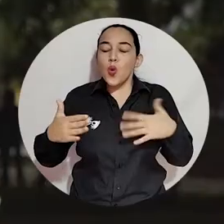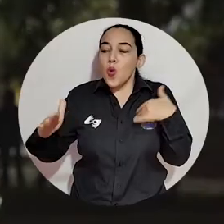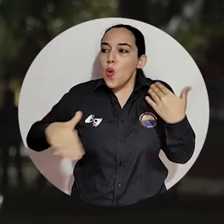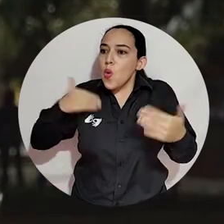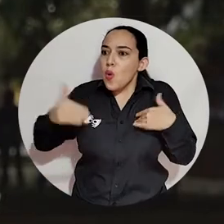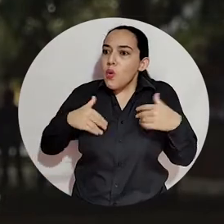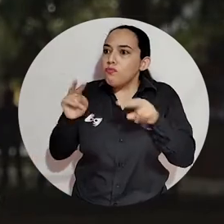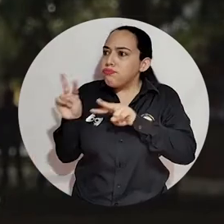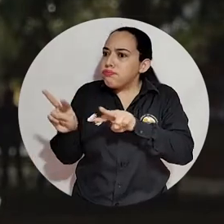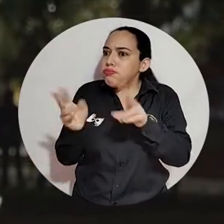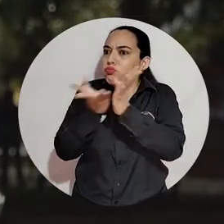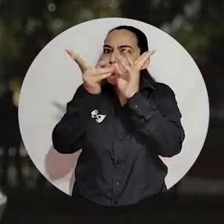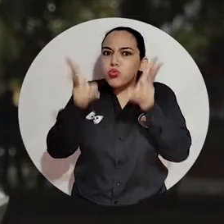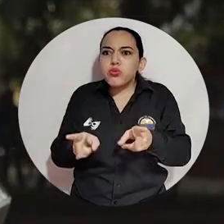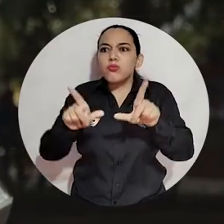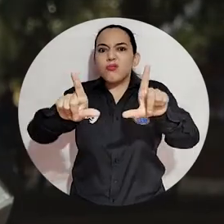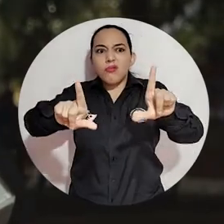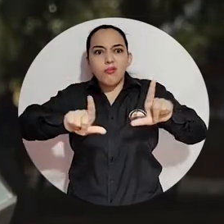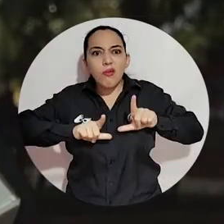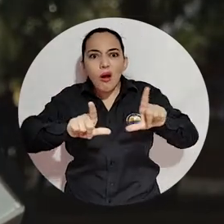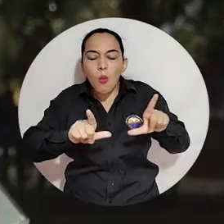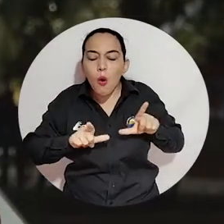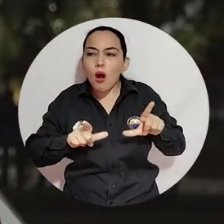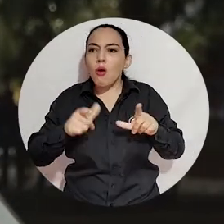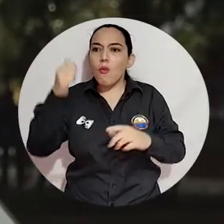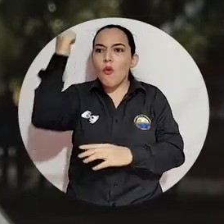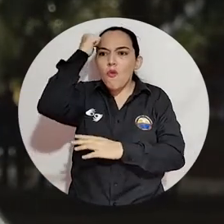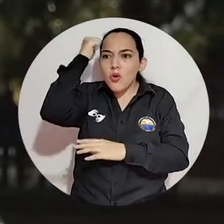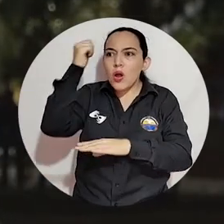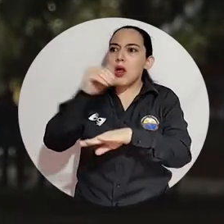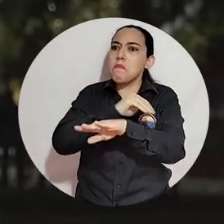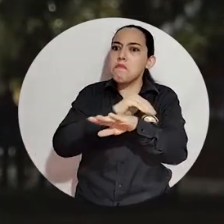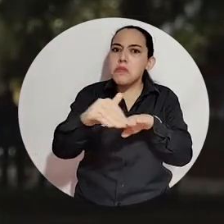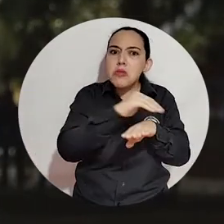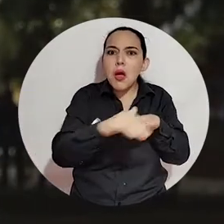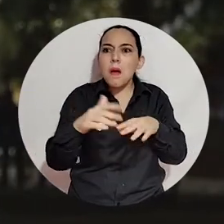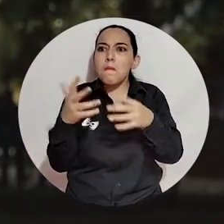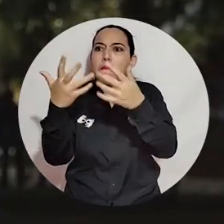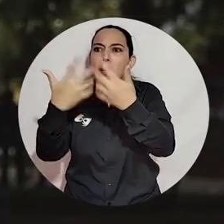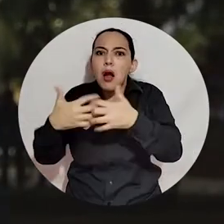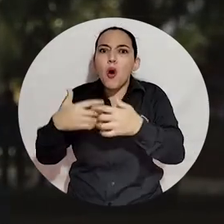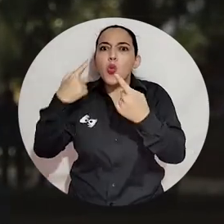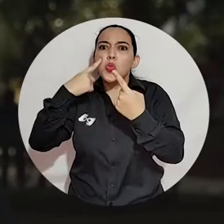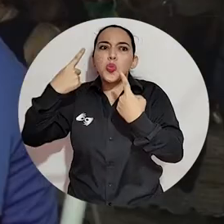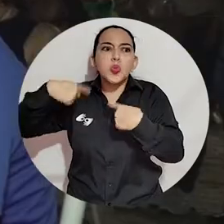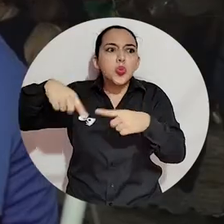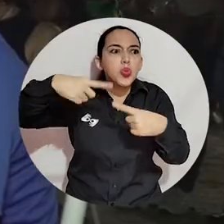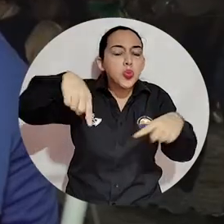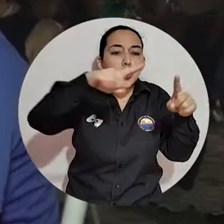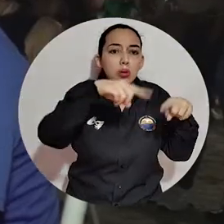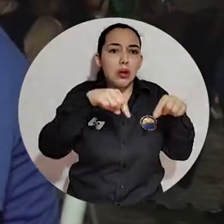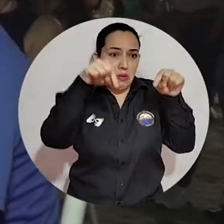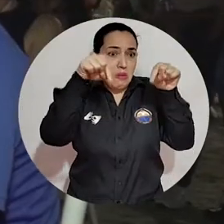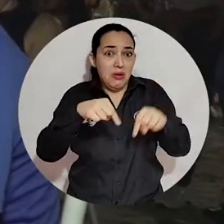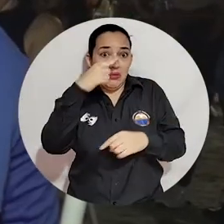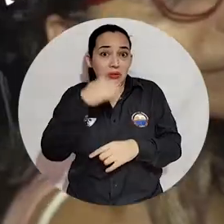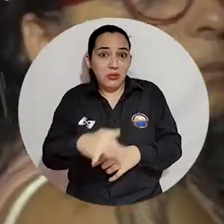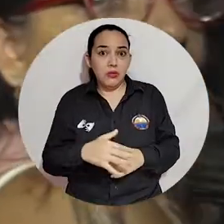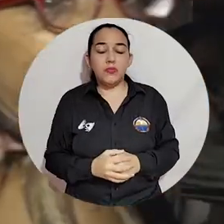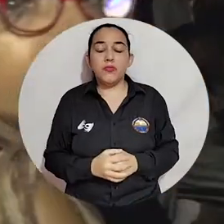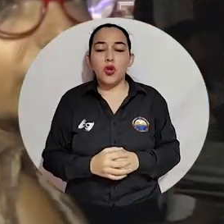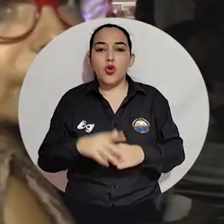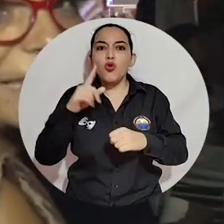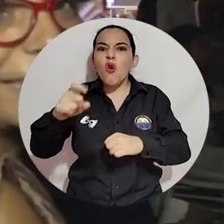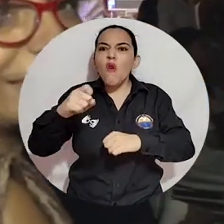Fue grato ver a estudiantes, egresados, docentes, invitados, empresarios, turistas y